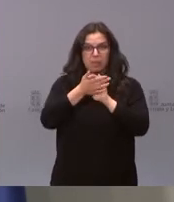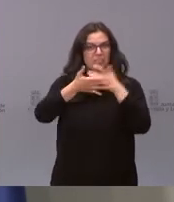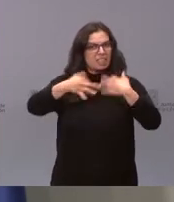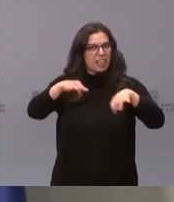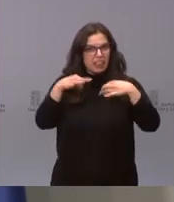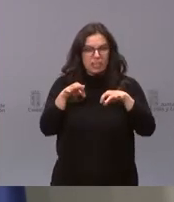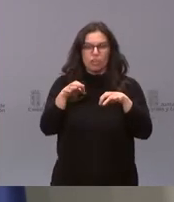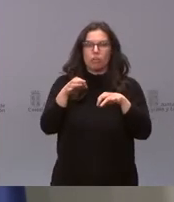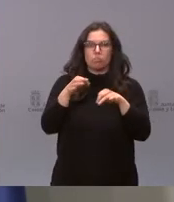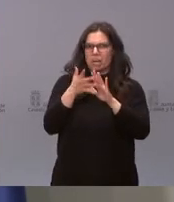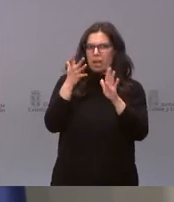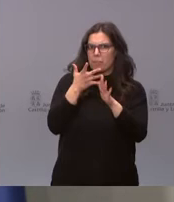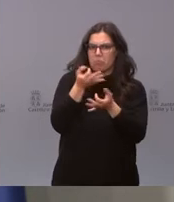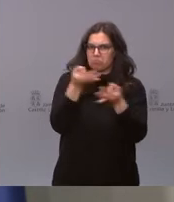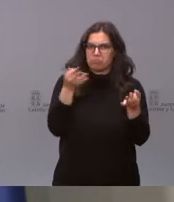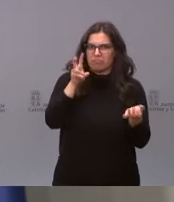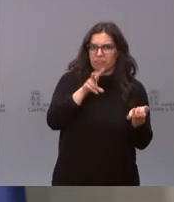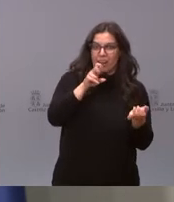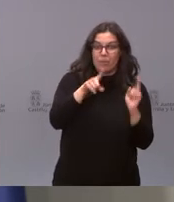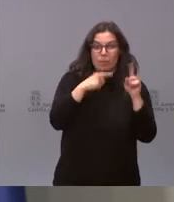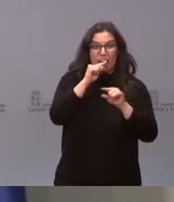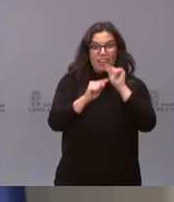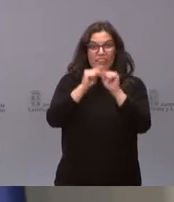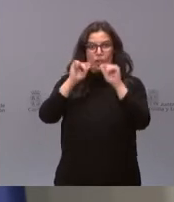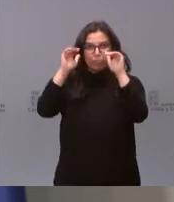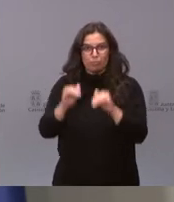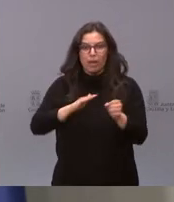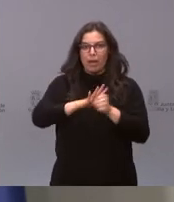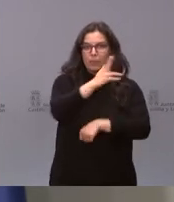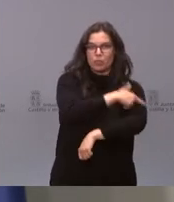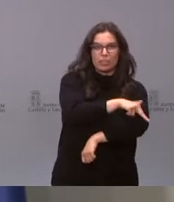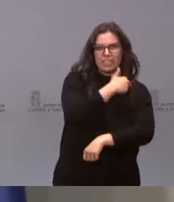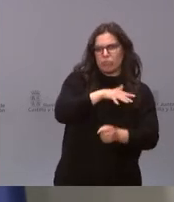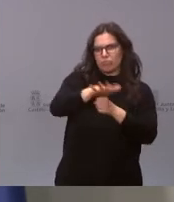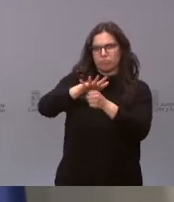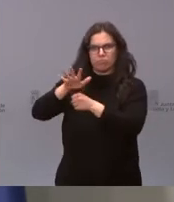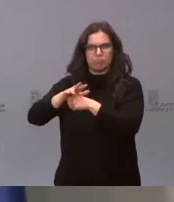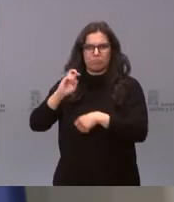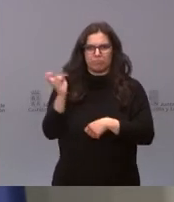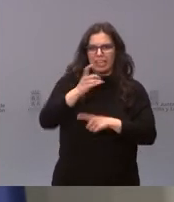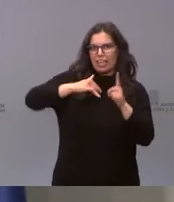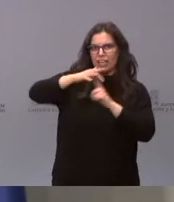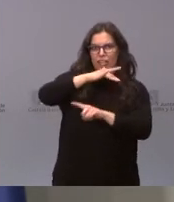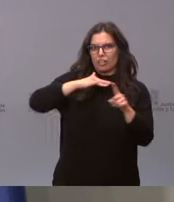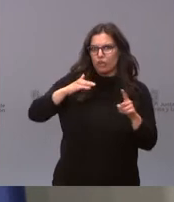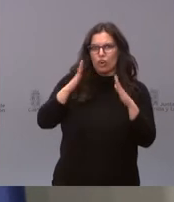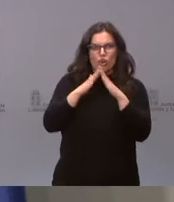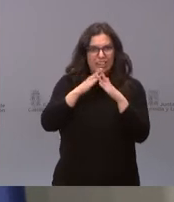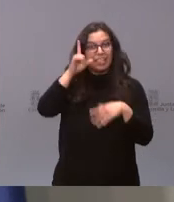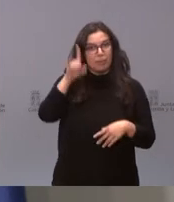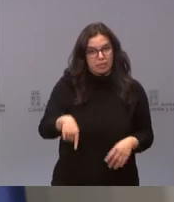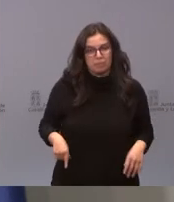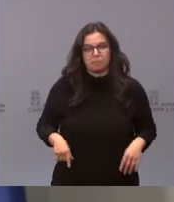correctamente que reduce las infecciones tanto en el ámbito sanitario como en todos los entornos incluidos nuestras propias casas